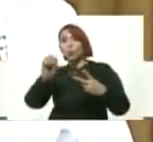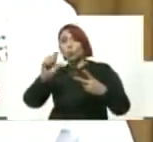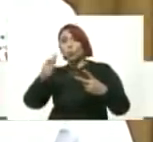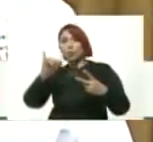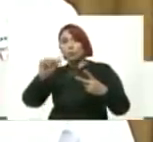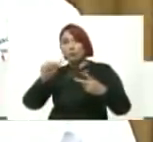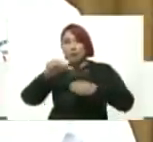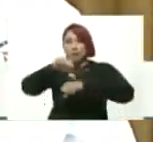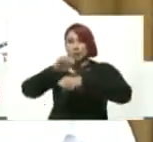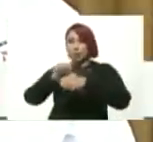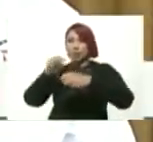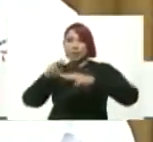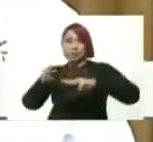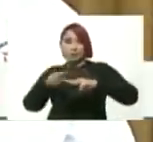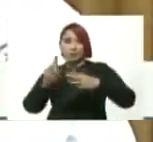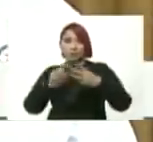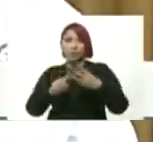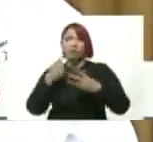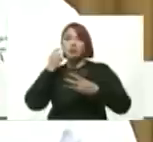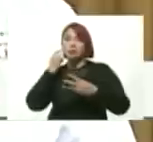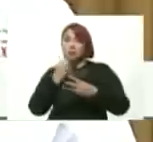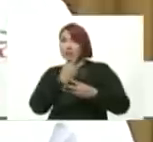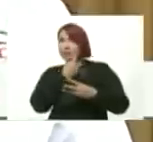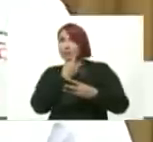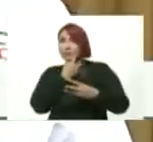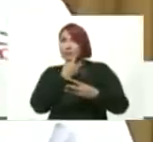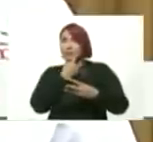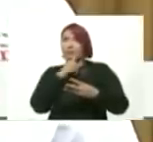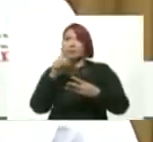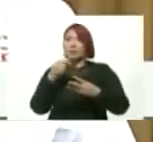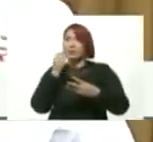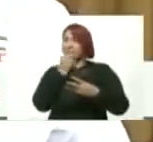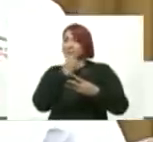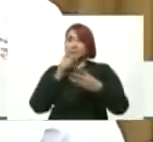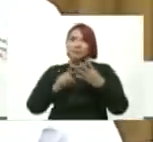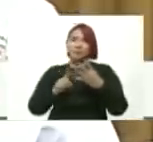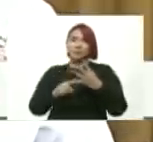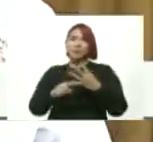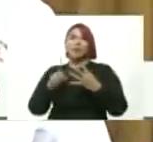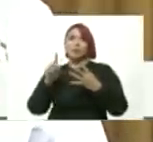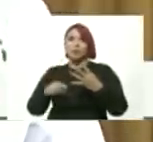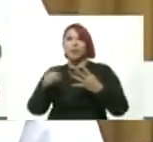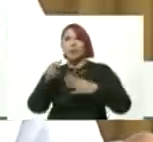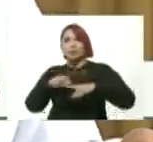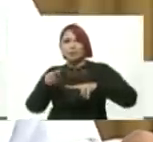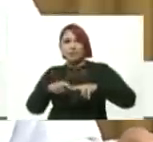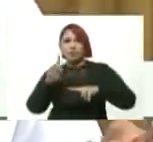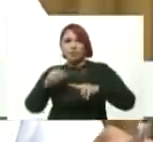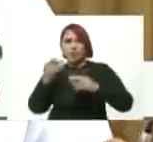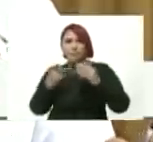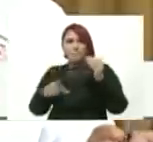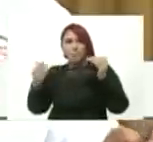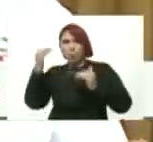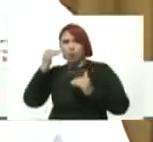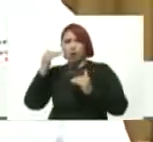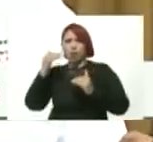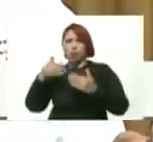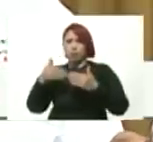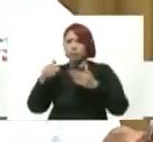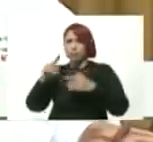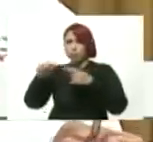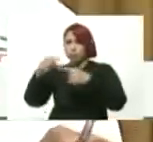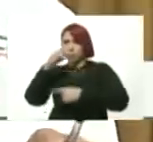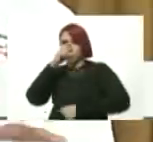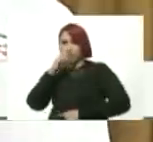de cirugía maxilofacial que también es parado antólogo geriatría y gerontología son los posgrados que abriríamos para el año